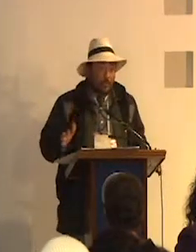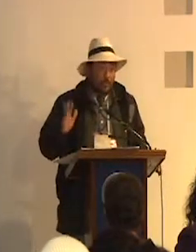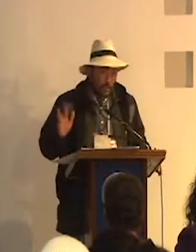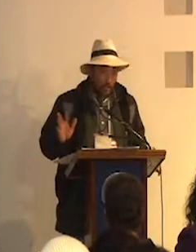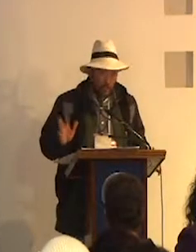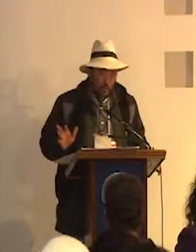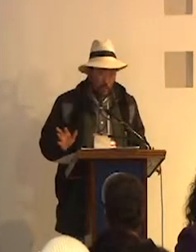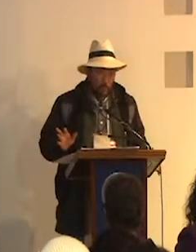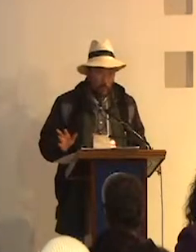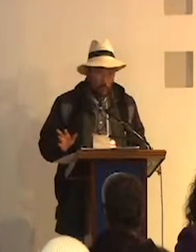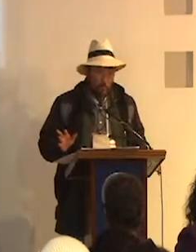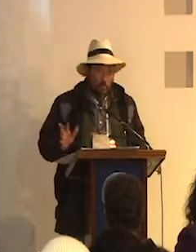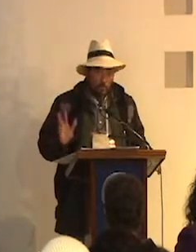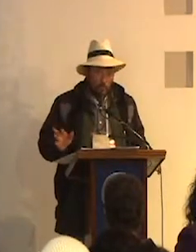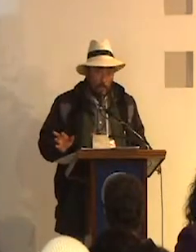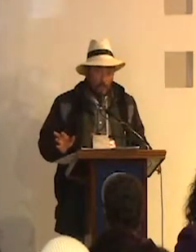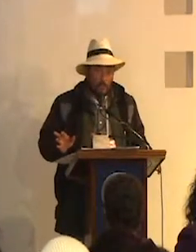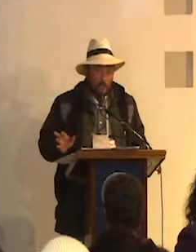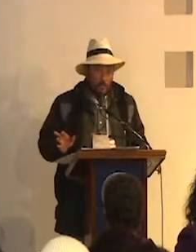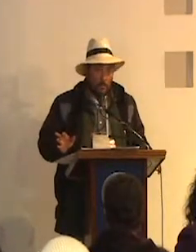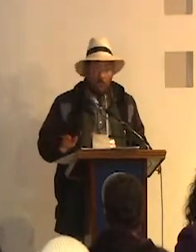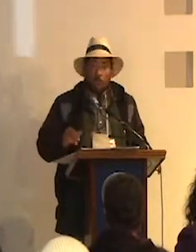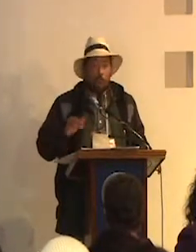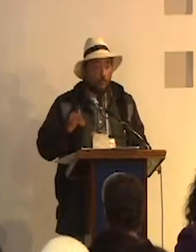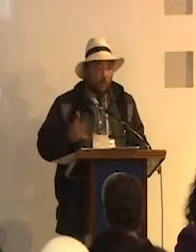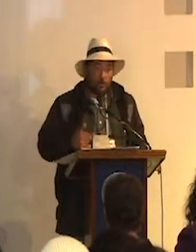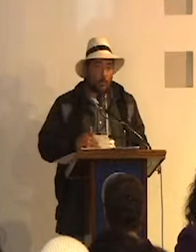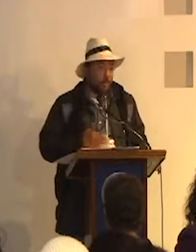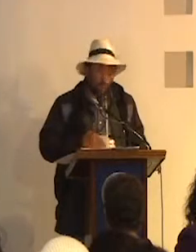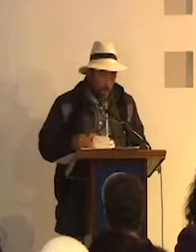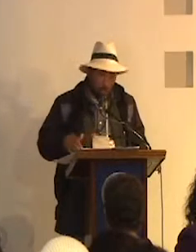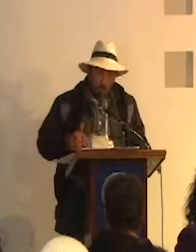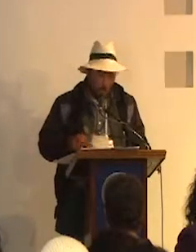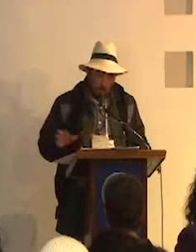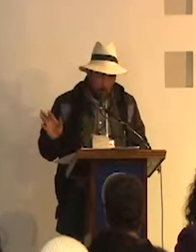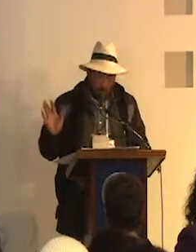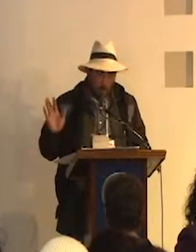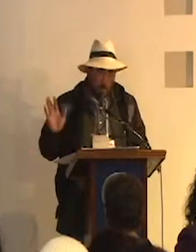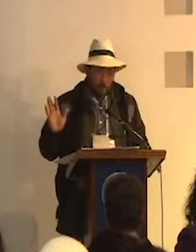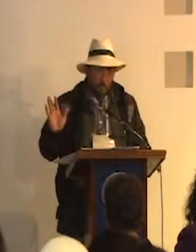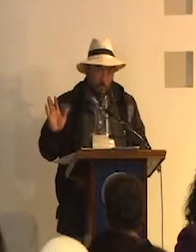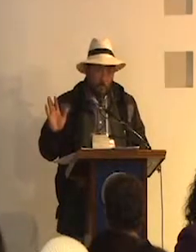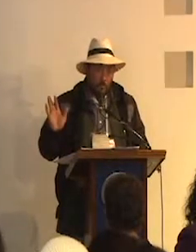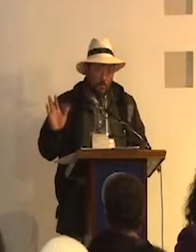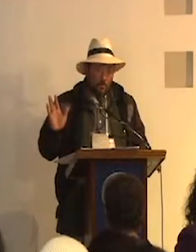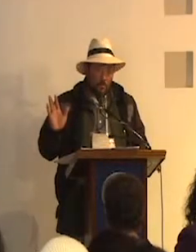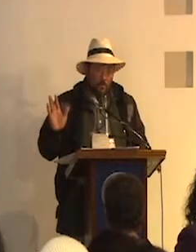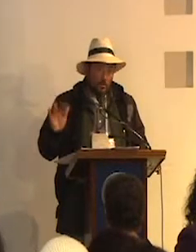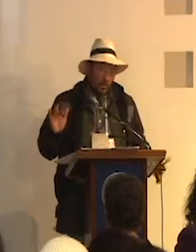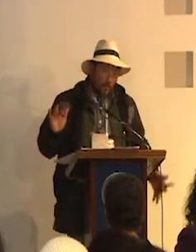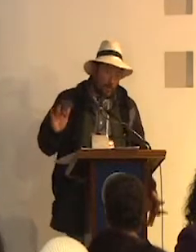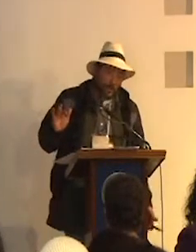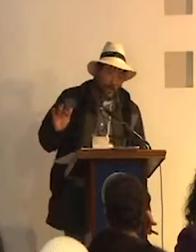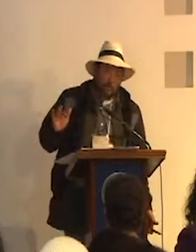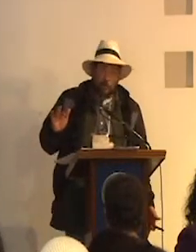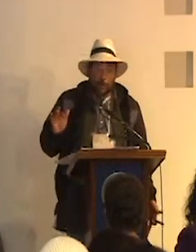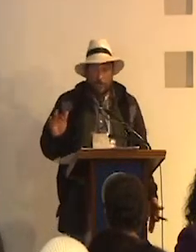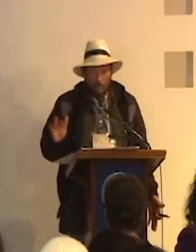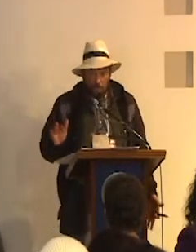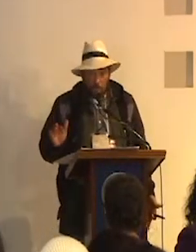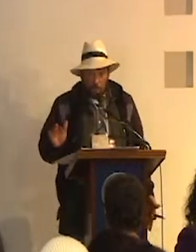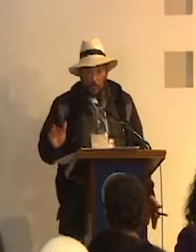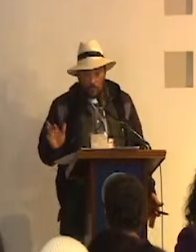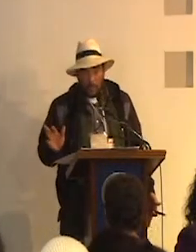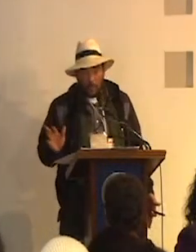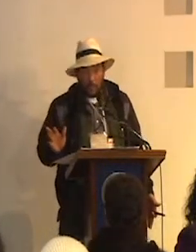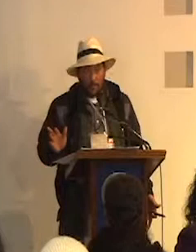en ese pie, son 7 cirugías que me hicieron fuera del país. Yo no puedo, a memocha, ya la pierna la pierdo. Y pierdo un aparato